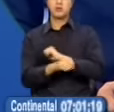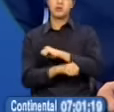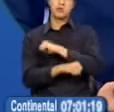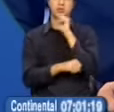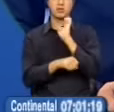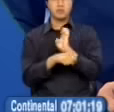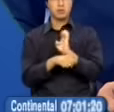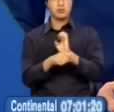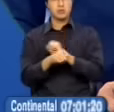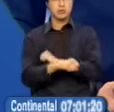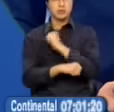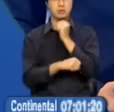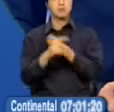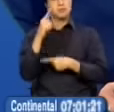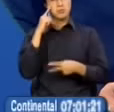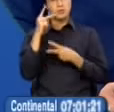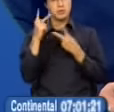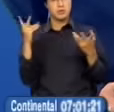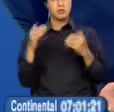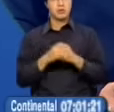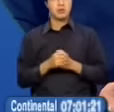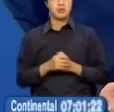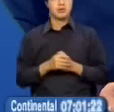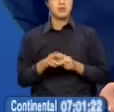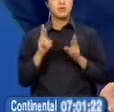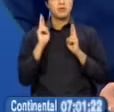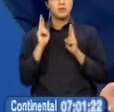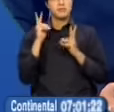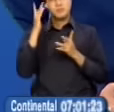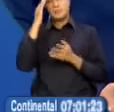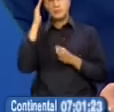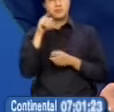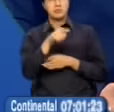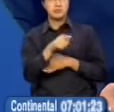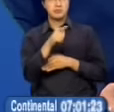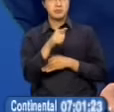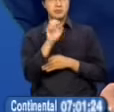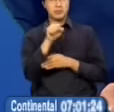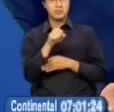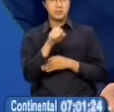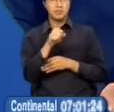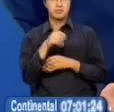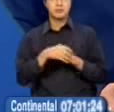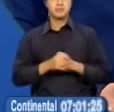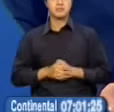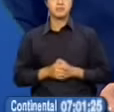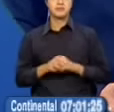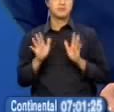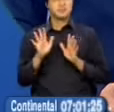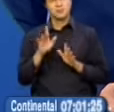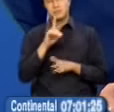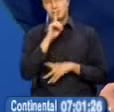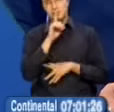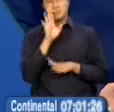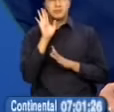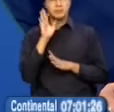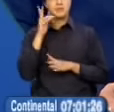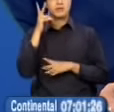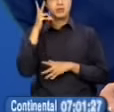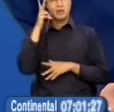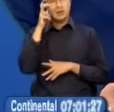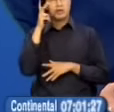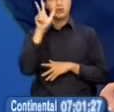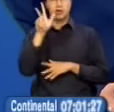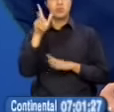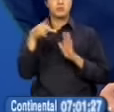un 2 a 1 veamos si termino tirando no sé si tú te atrevas a dar un marcador van todavía no pero yo creo que los tres puntos se